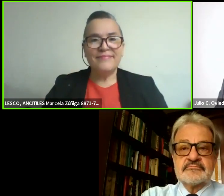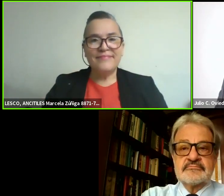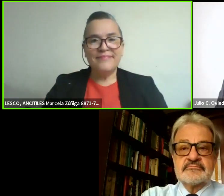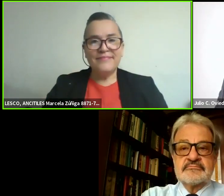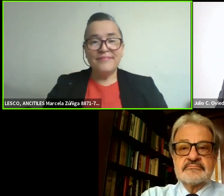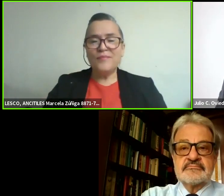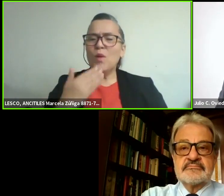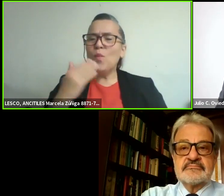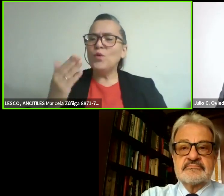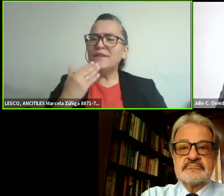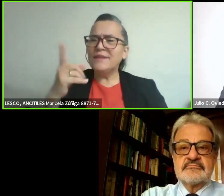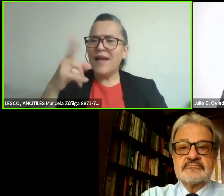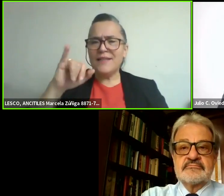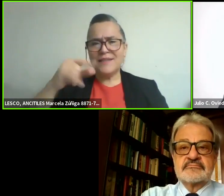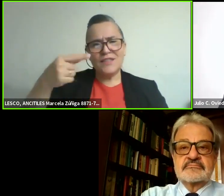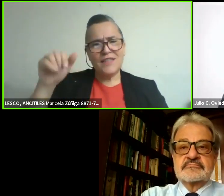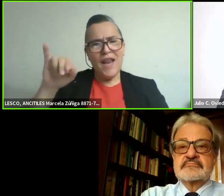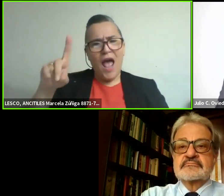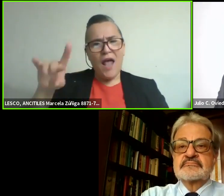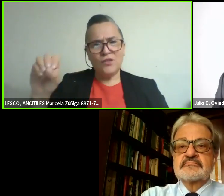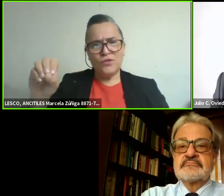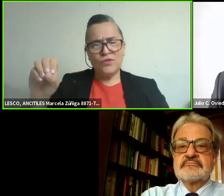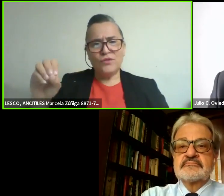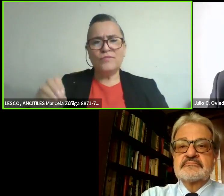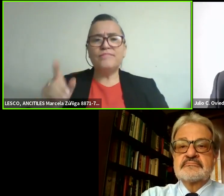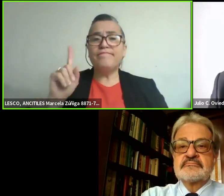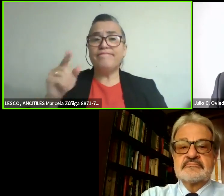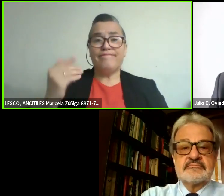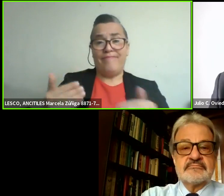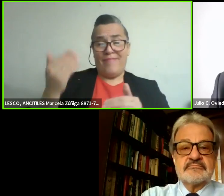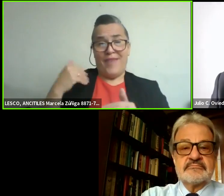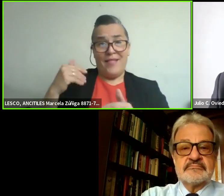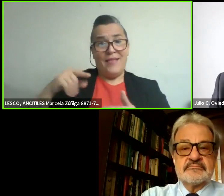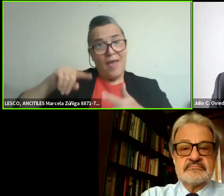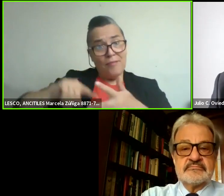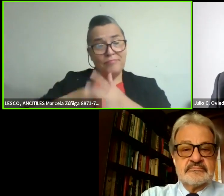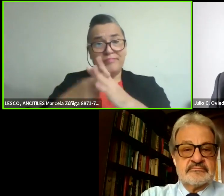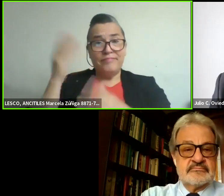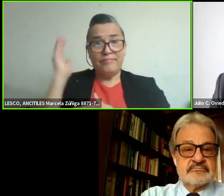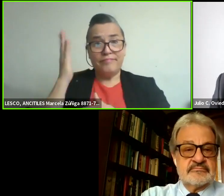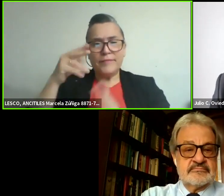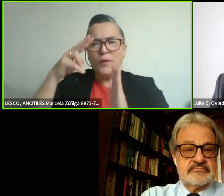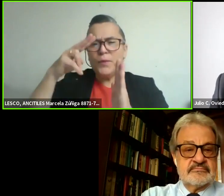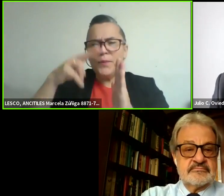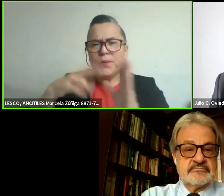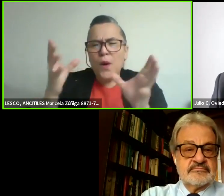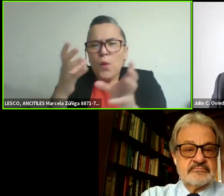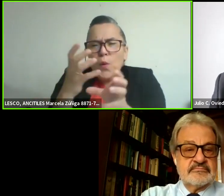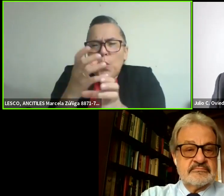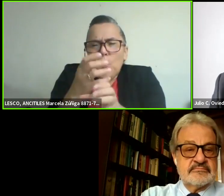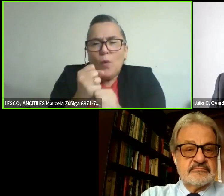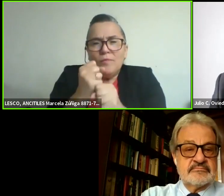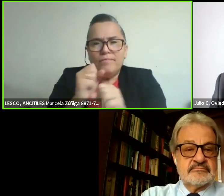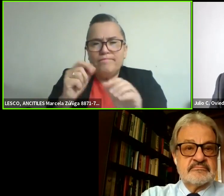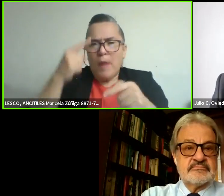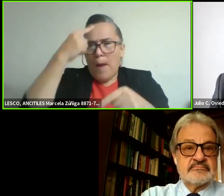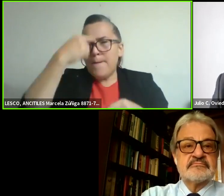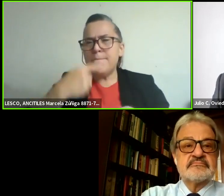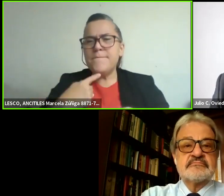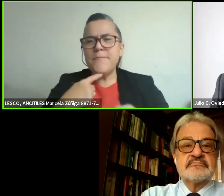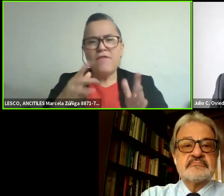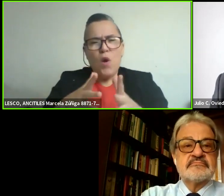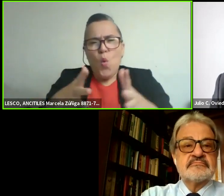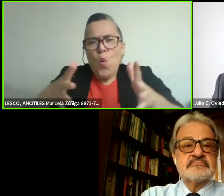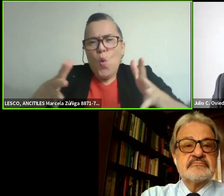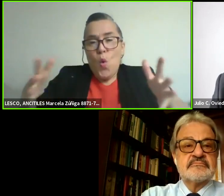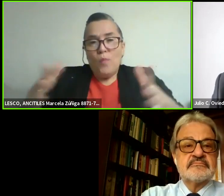muchas gracias don gerardo antes de pasar a la conferencia leo para ustedes una bellísima enseña el amplio destacado perfil del doctor jose maria